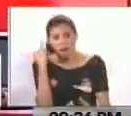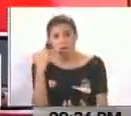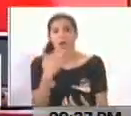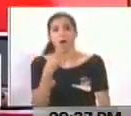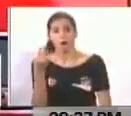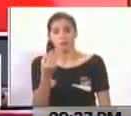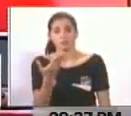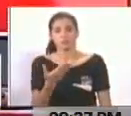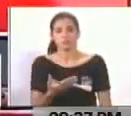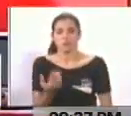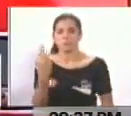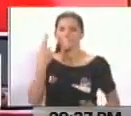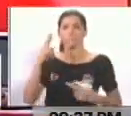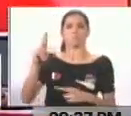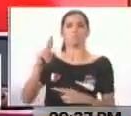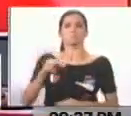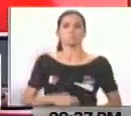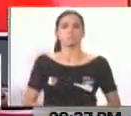rebelde,